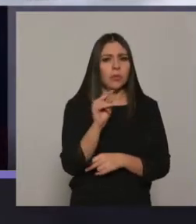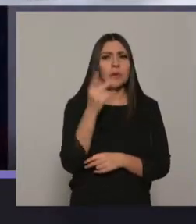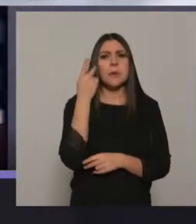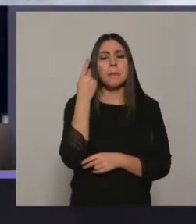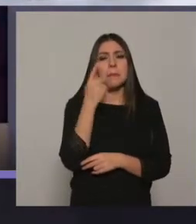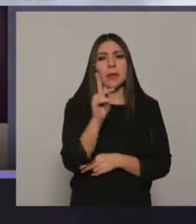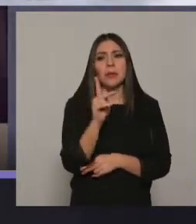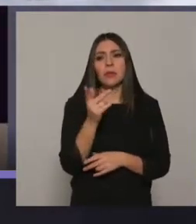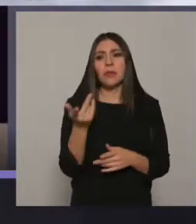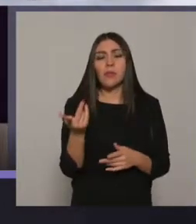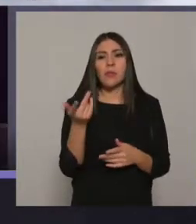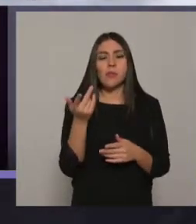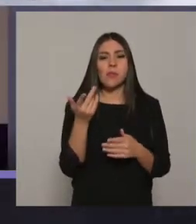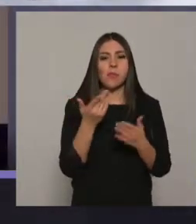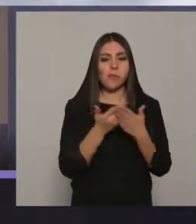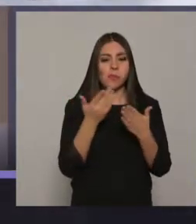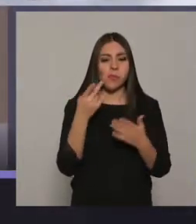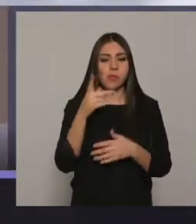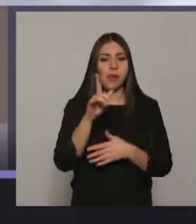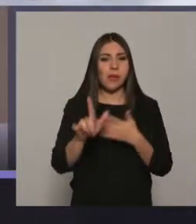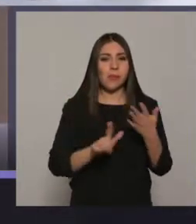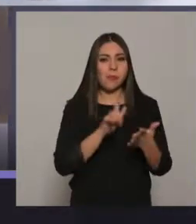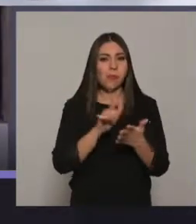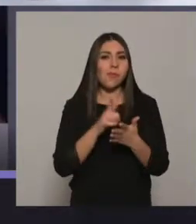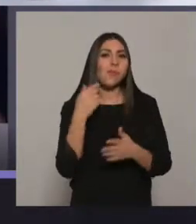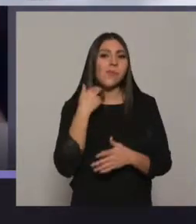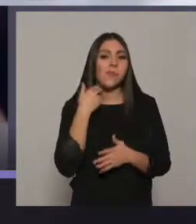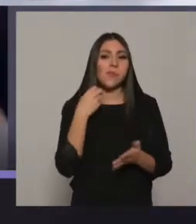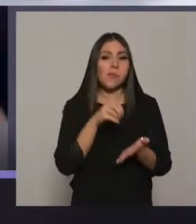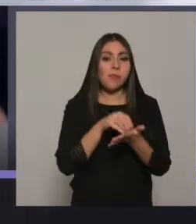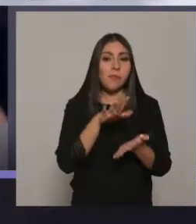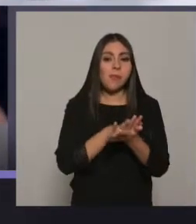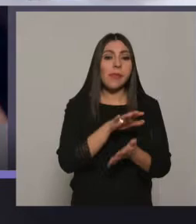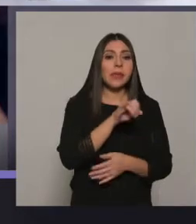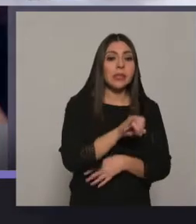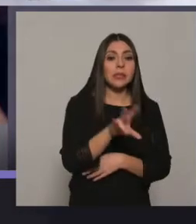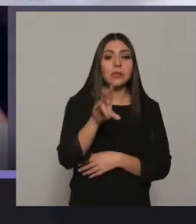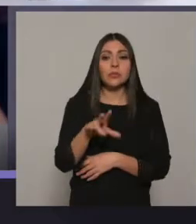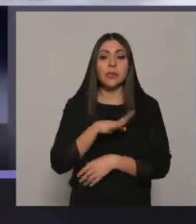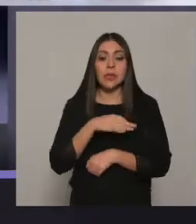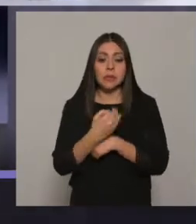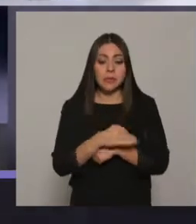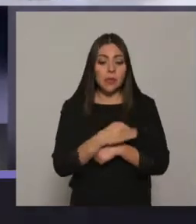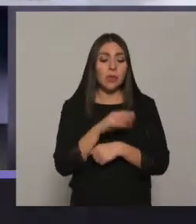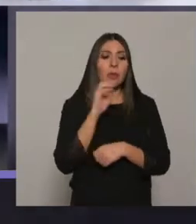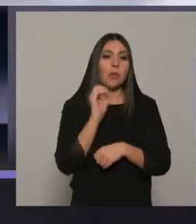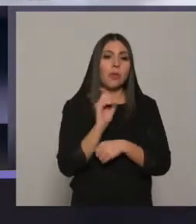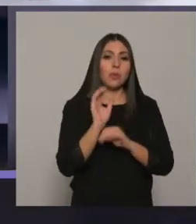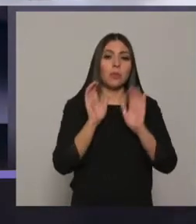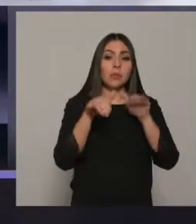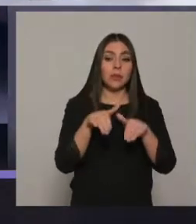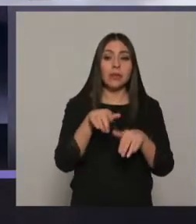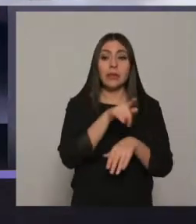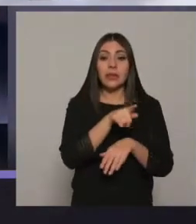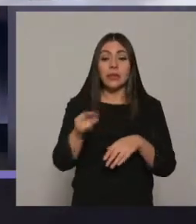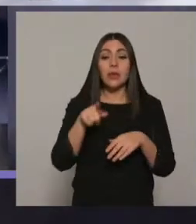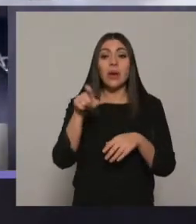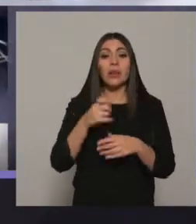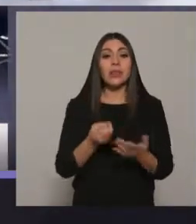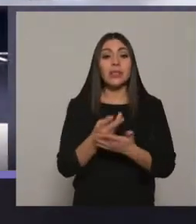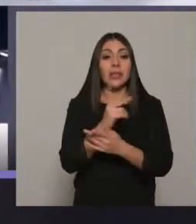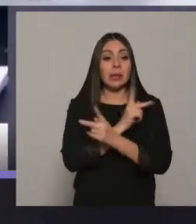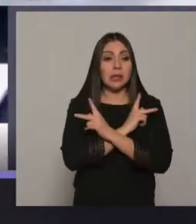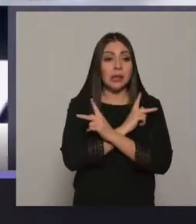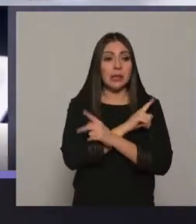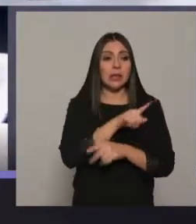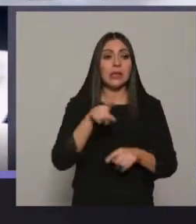pero por lo que dice la ley de notariado, en función de si tenemos un asociado o un suplente, esos días que nosotros salimos de vacaciones,